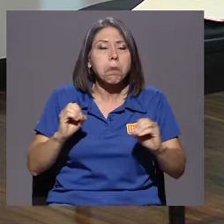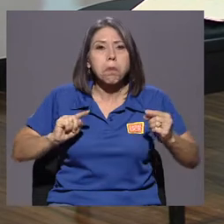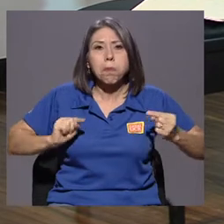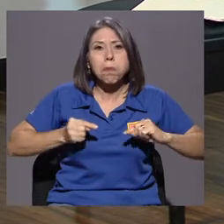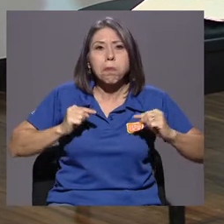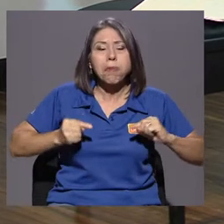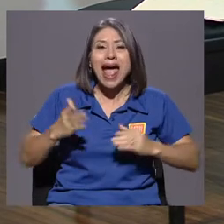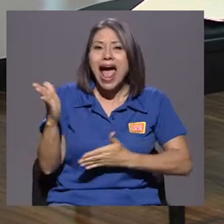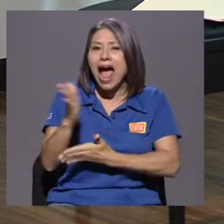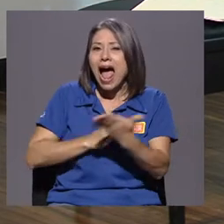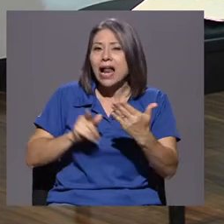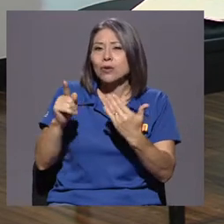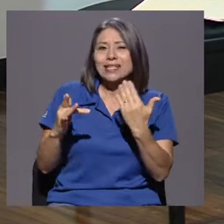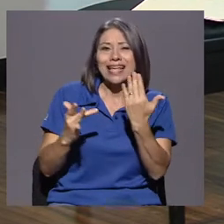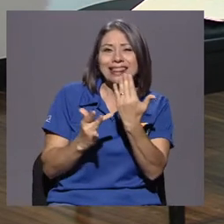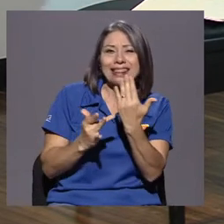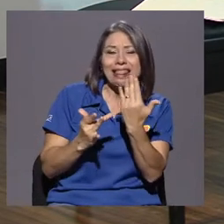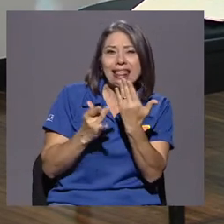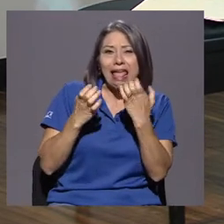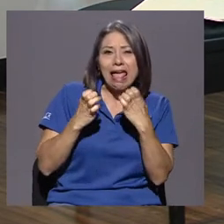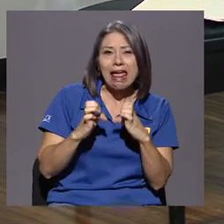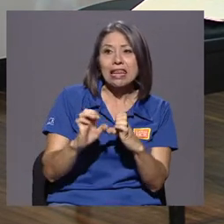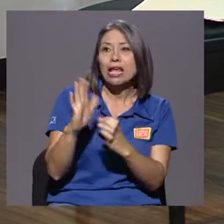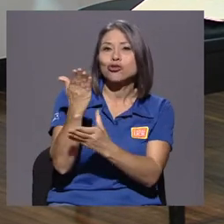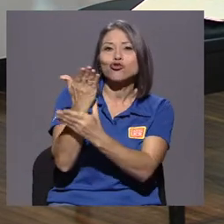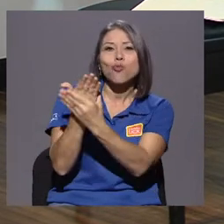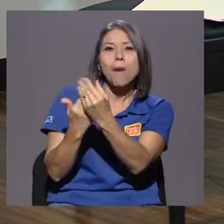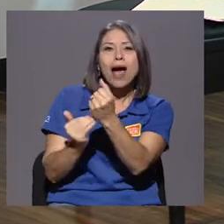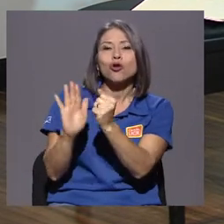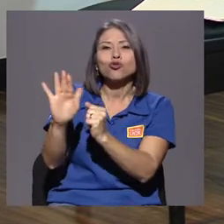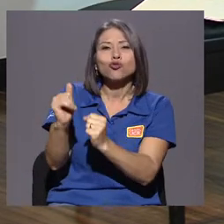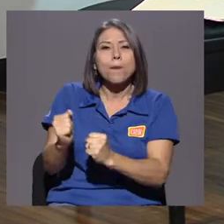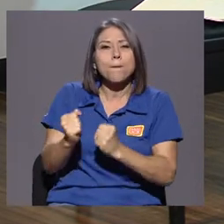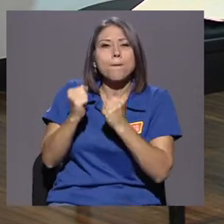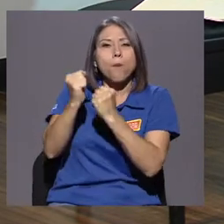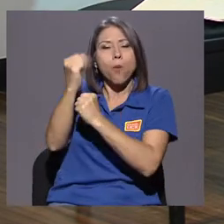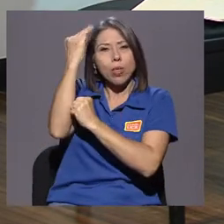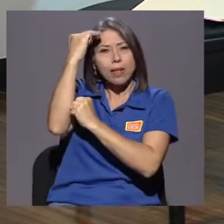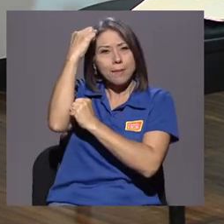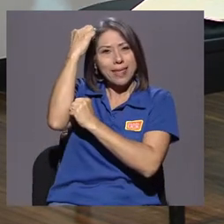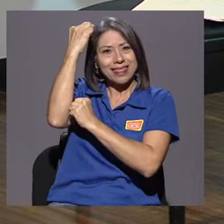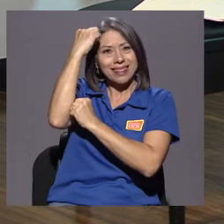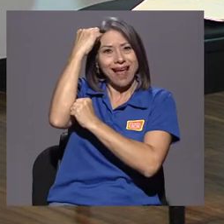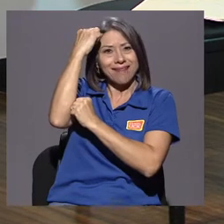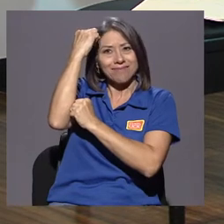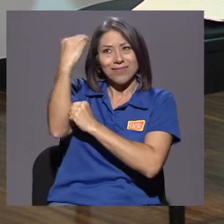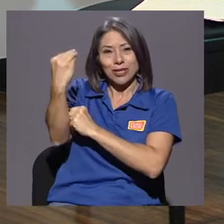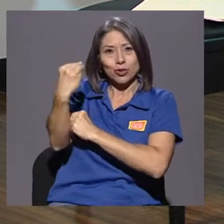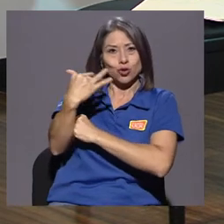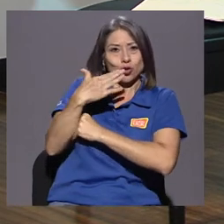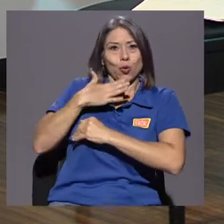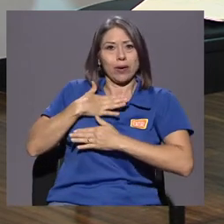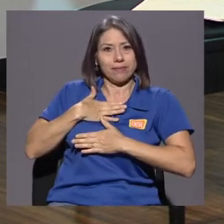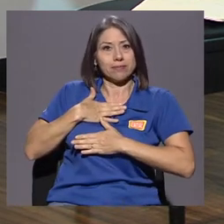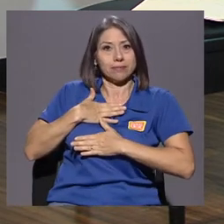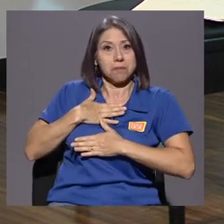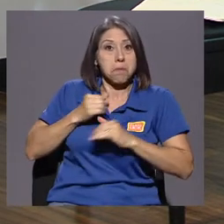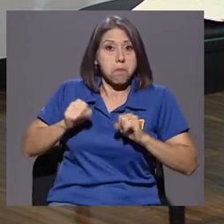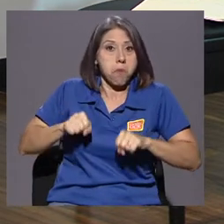en su técnica y en su mano o en su poder mental sobre mí no descartó esa opción